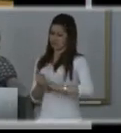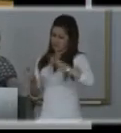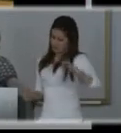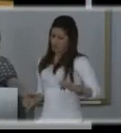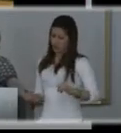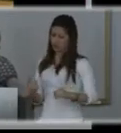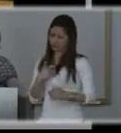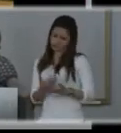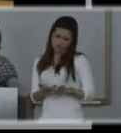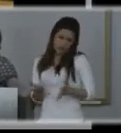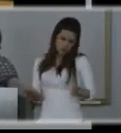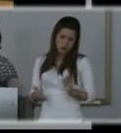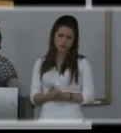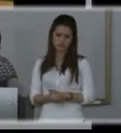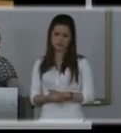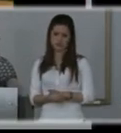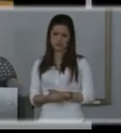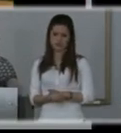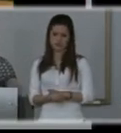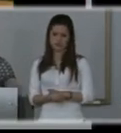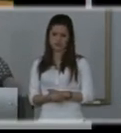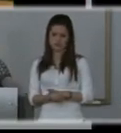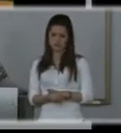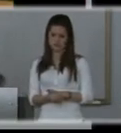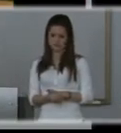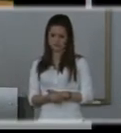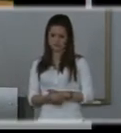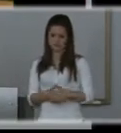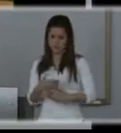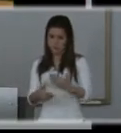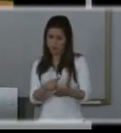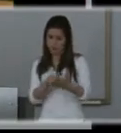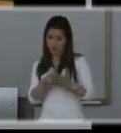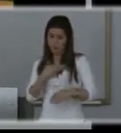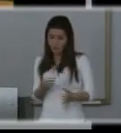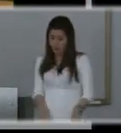cosas. Me dice la curatela, mi mamá me puede casar.